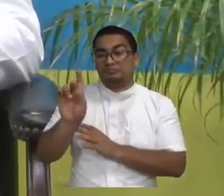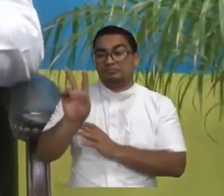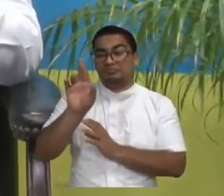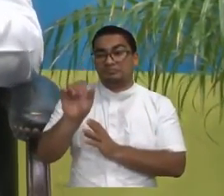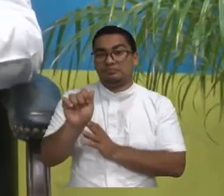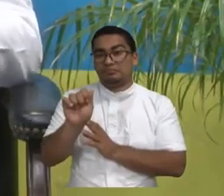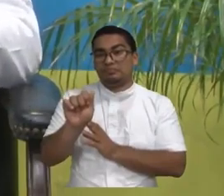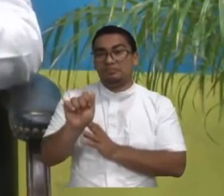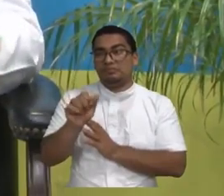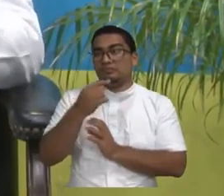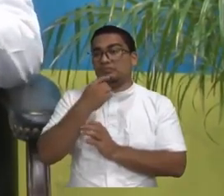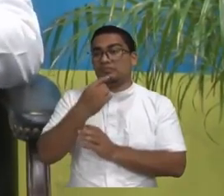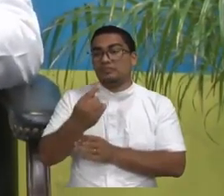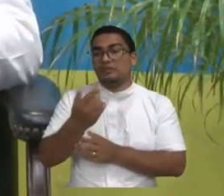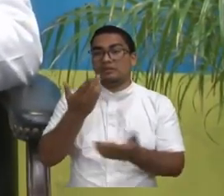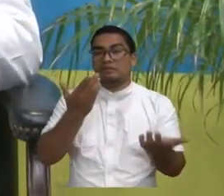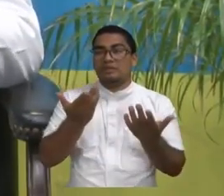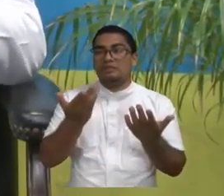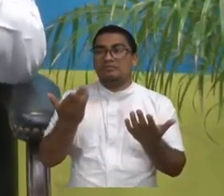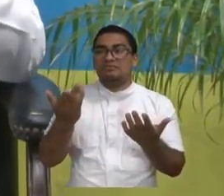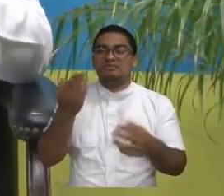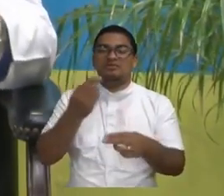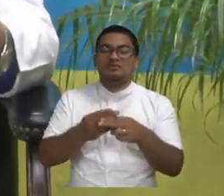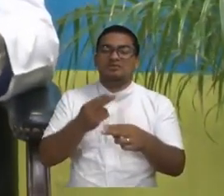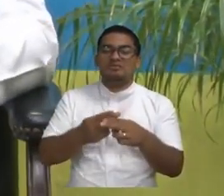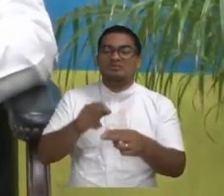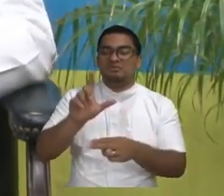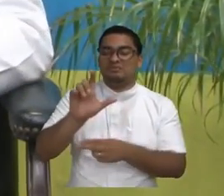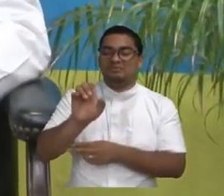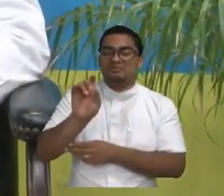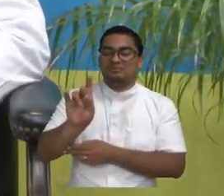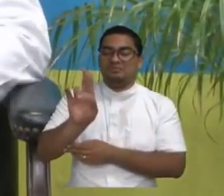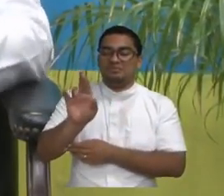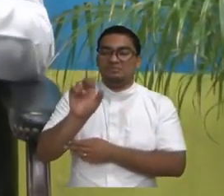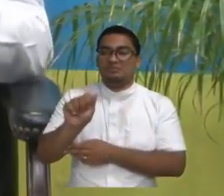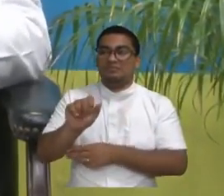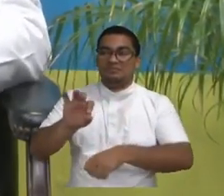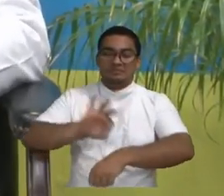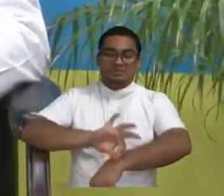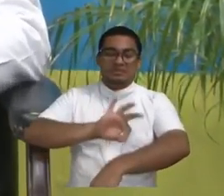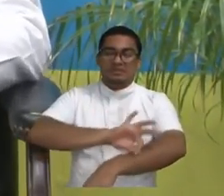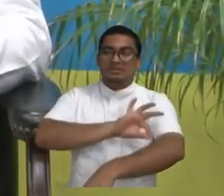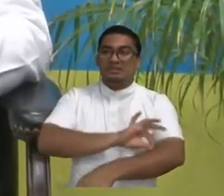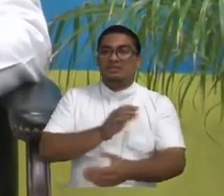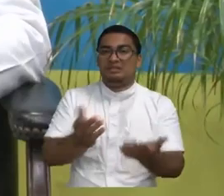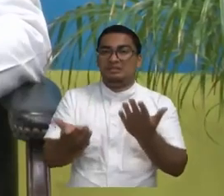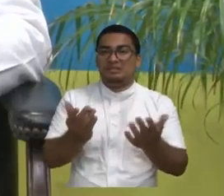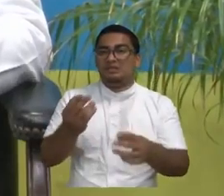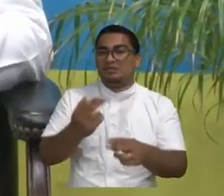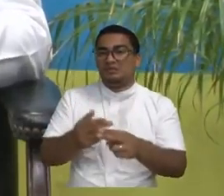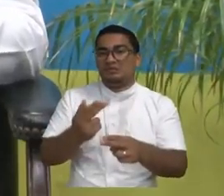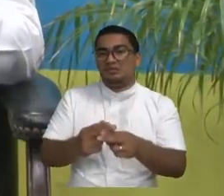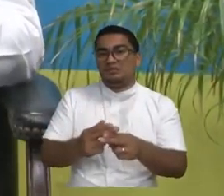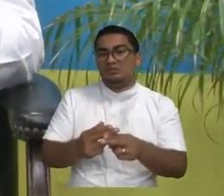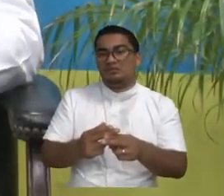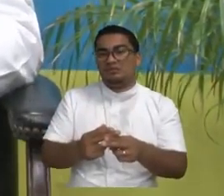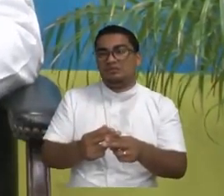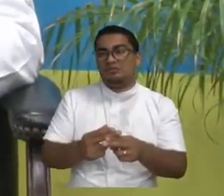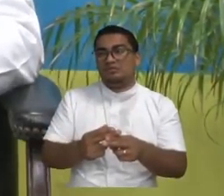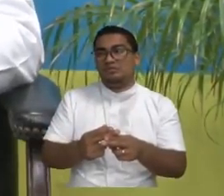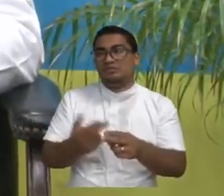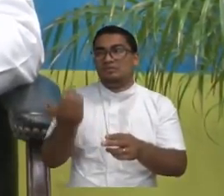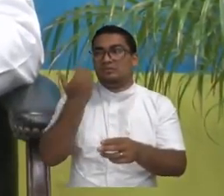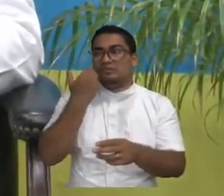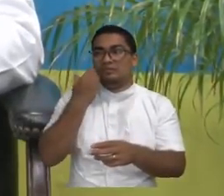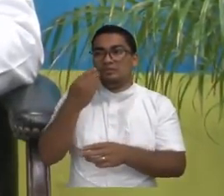paciente con lepra, que actualmente nosotros no nos gusta llamar lepra por la connotación que tiene, el paciente se siente ofendido, entonces lo preferimos llamarlo como enfermedad de